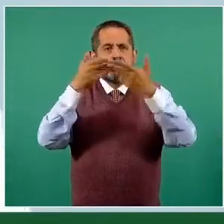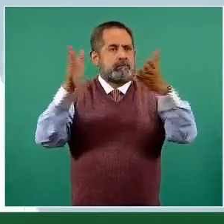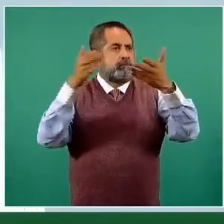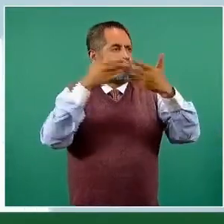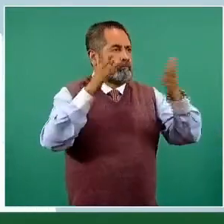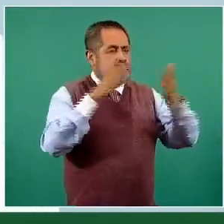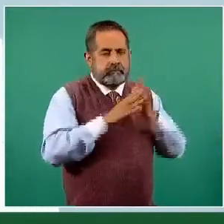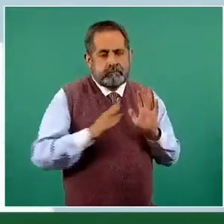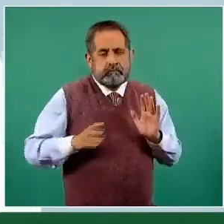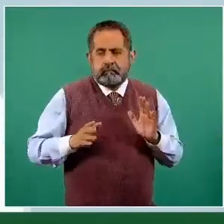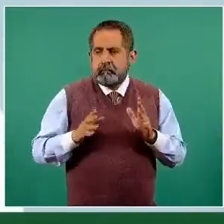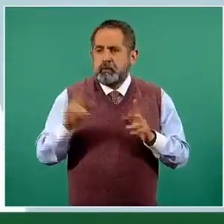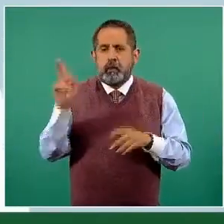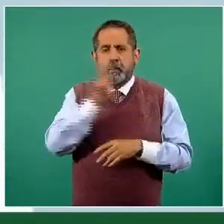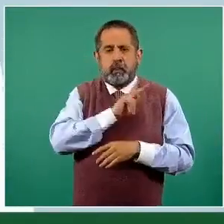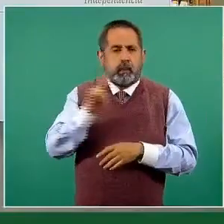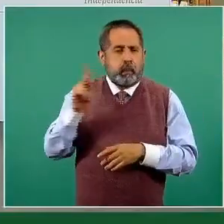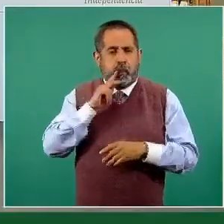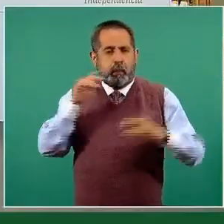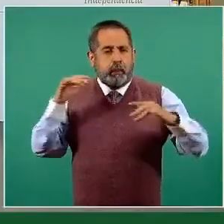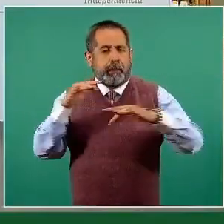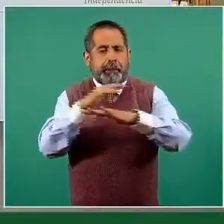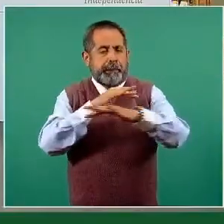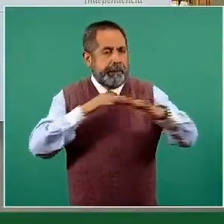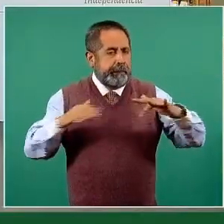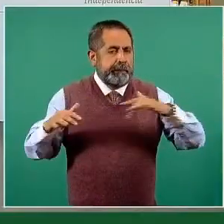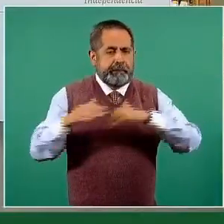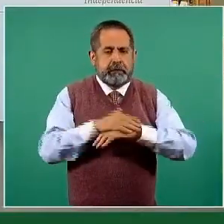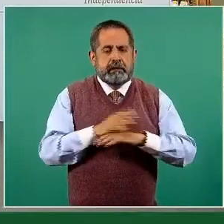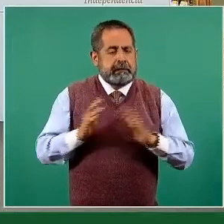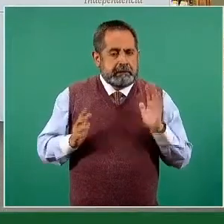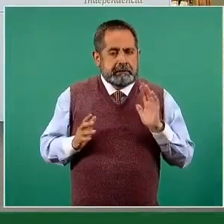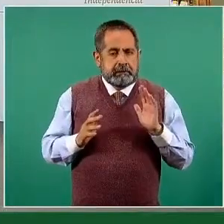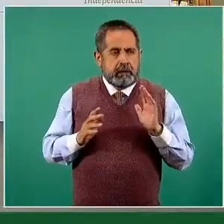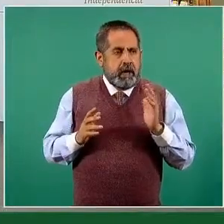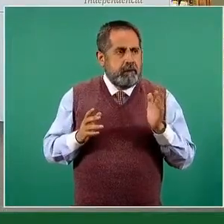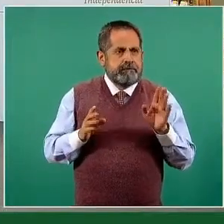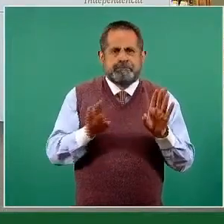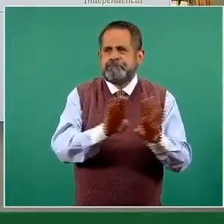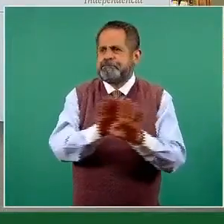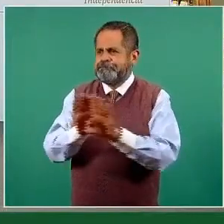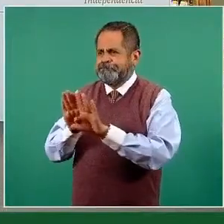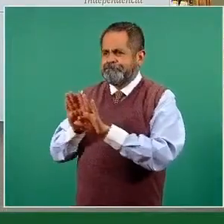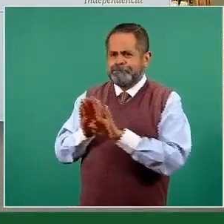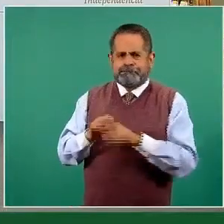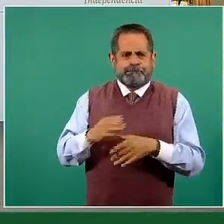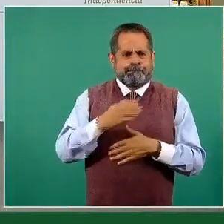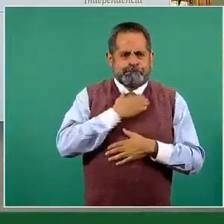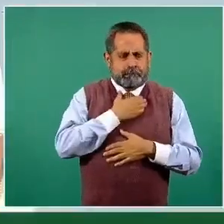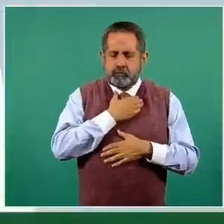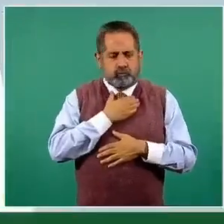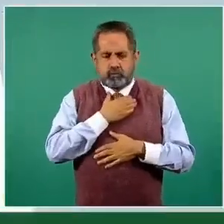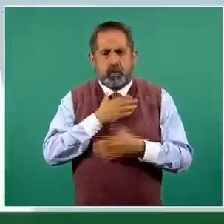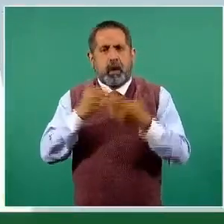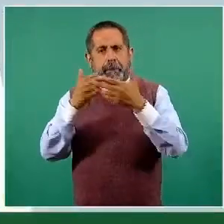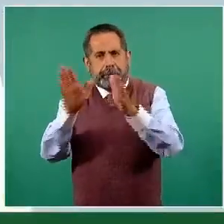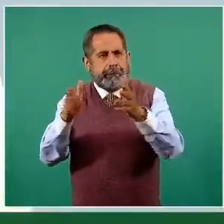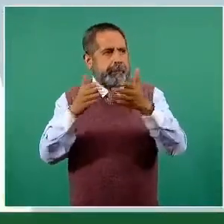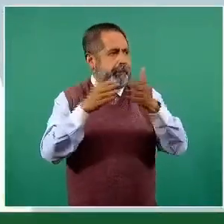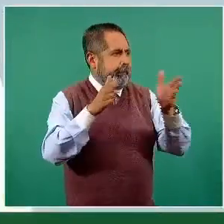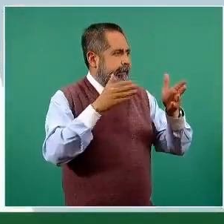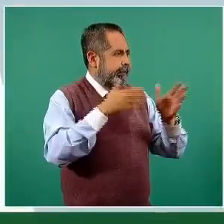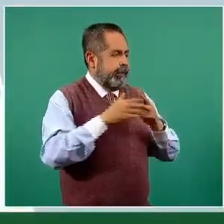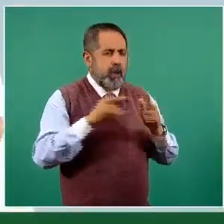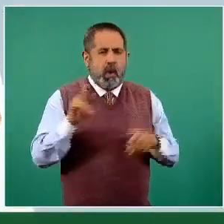los espacios con una posibilidad de que el aire se vicie, ¿sí?